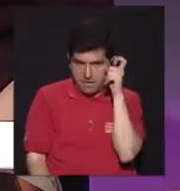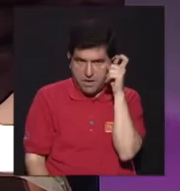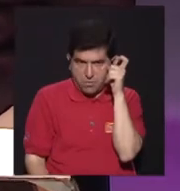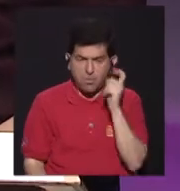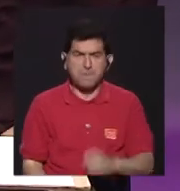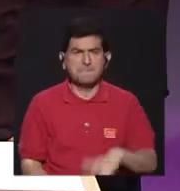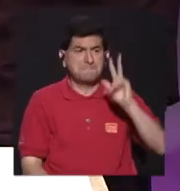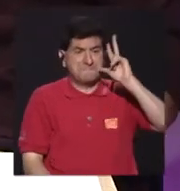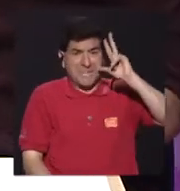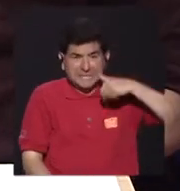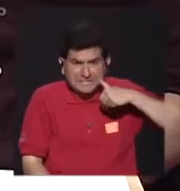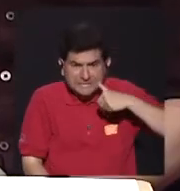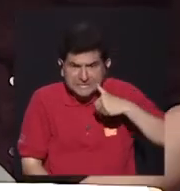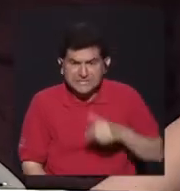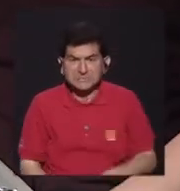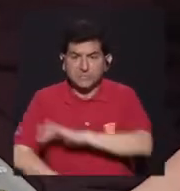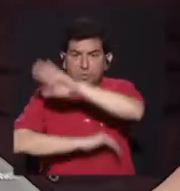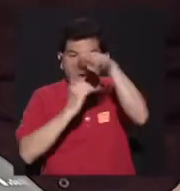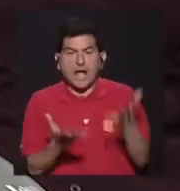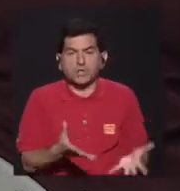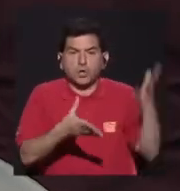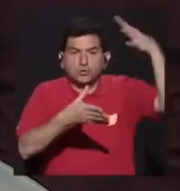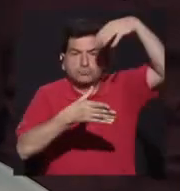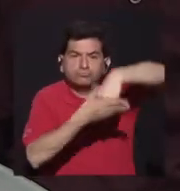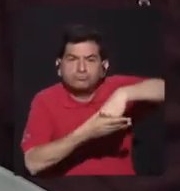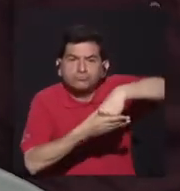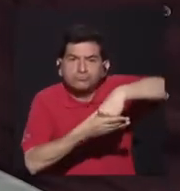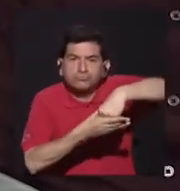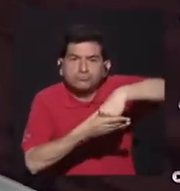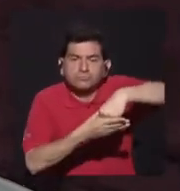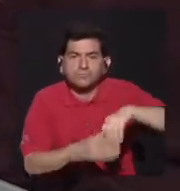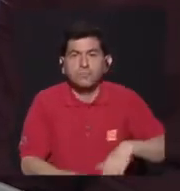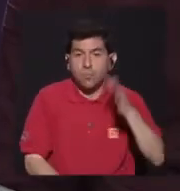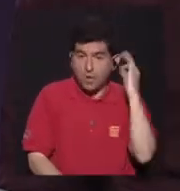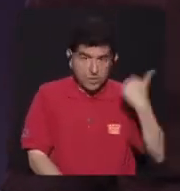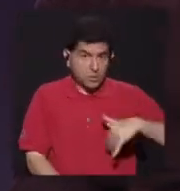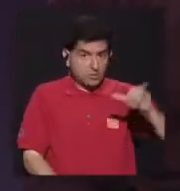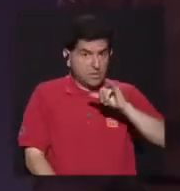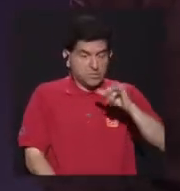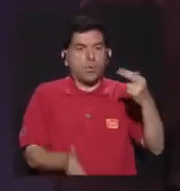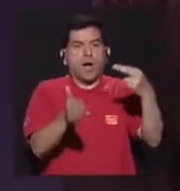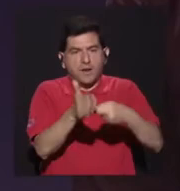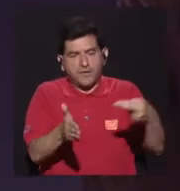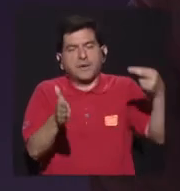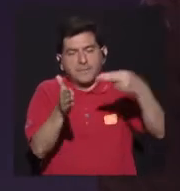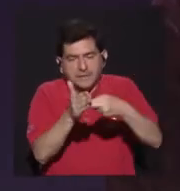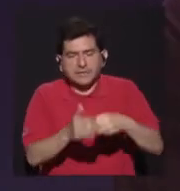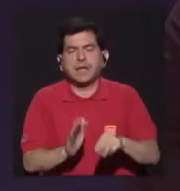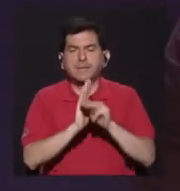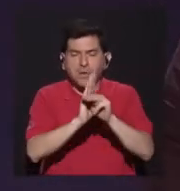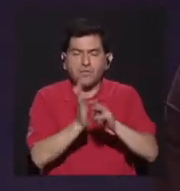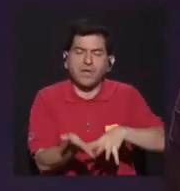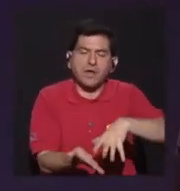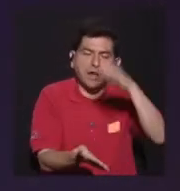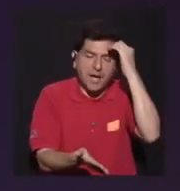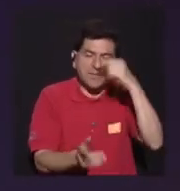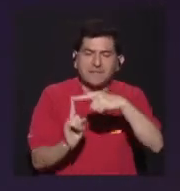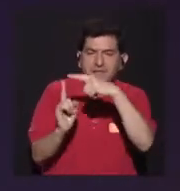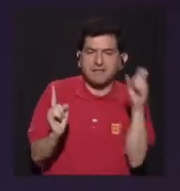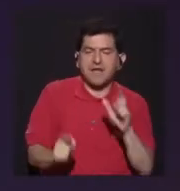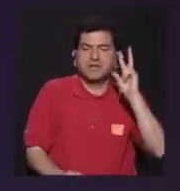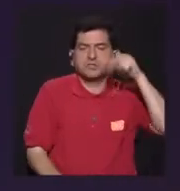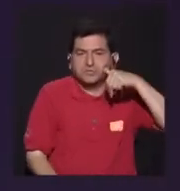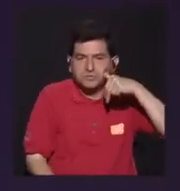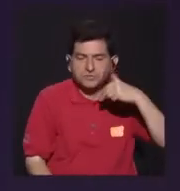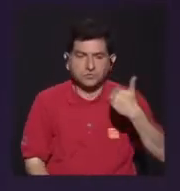el machismo nos acogió a todos y a todas. Las mujeres también siguen reproduciendo patrones que aprendieron del machismo,